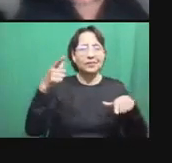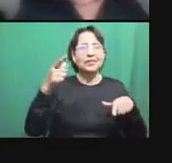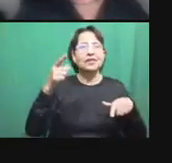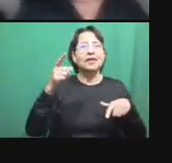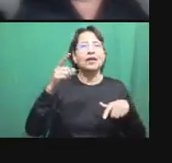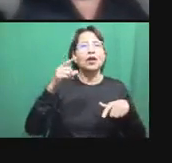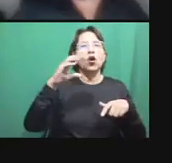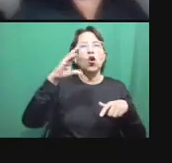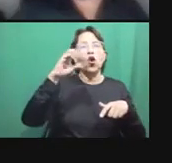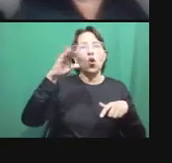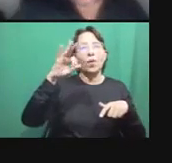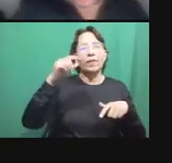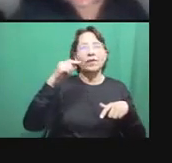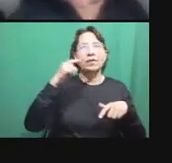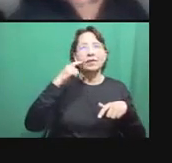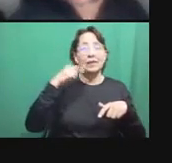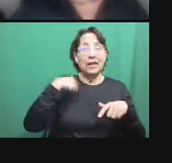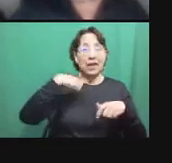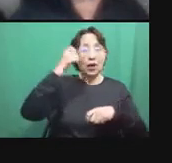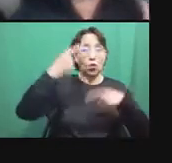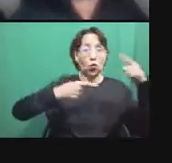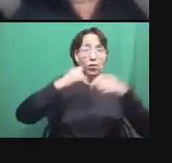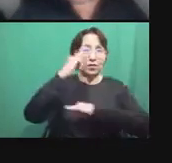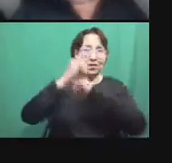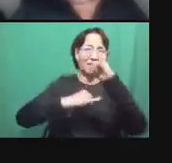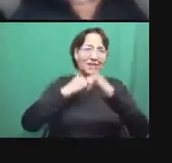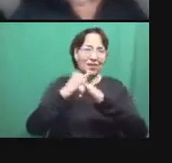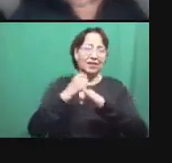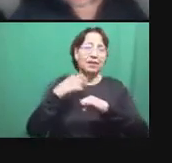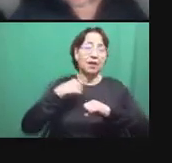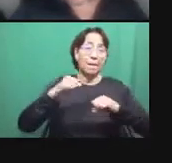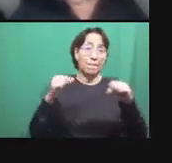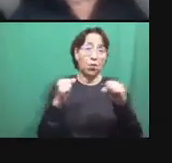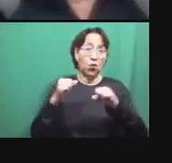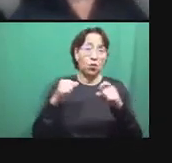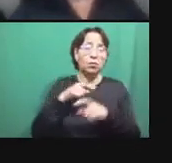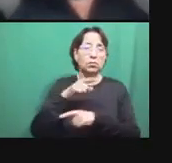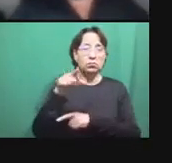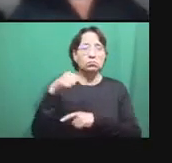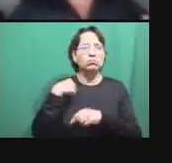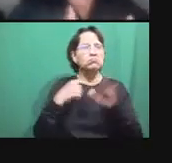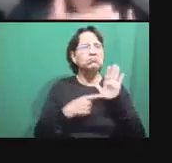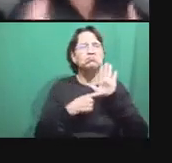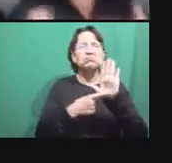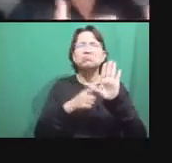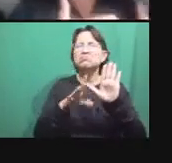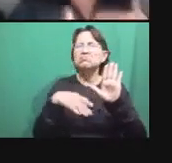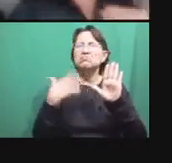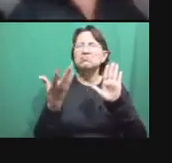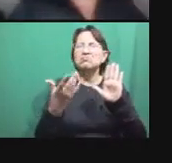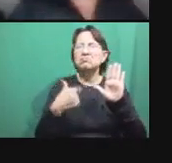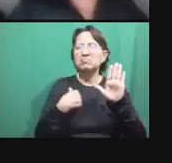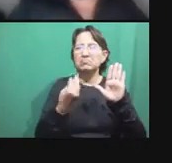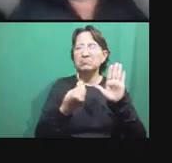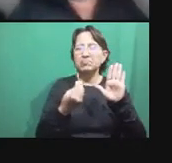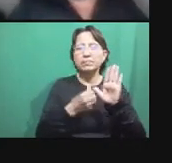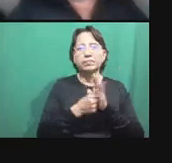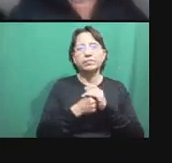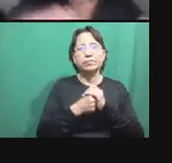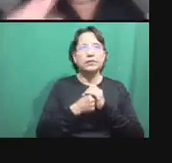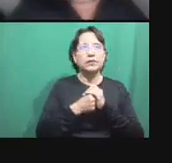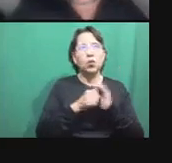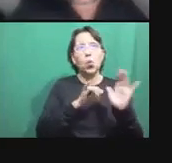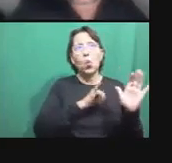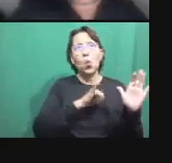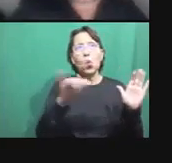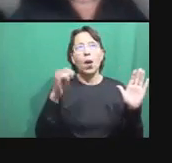ellos convocan, aquí ya en Bogotá, en la cual hago una reproducción de, digamos, como un espejo de la